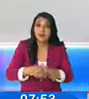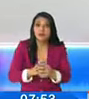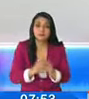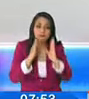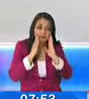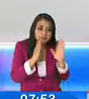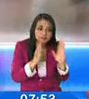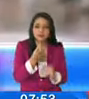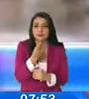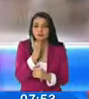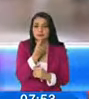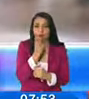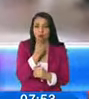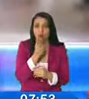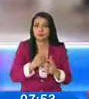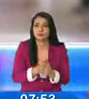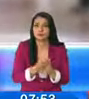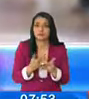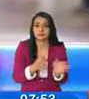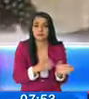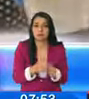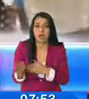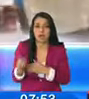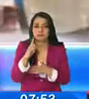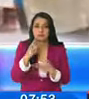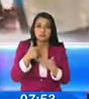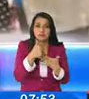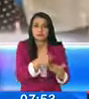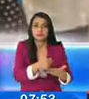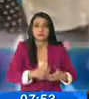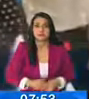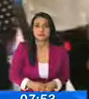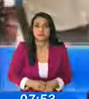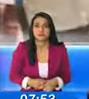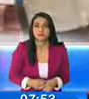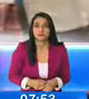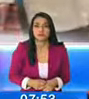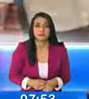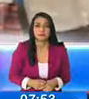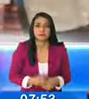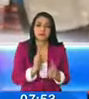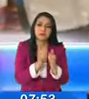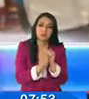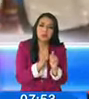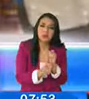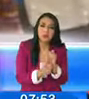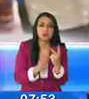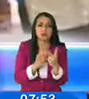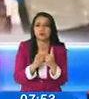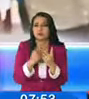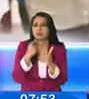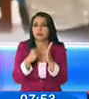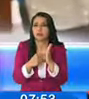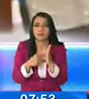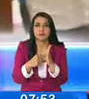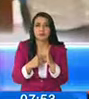en el desayuno. Y hasta se organizan para ayudar. Nos repartimos un día por